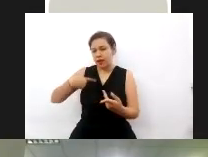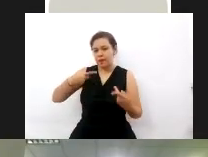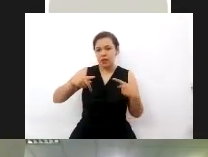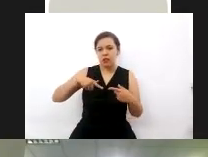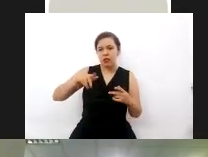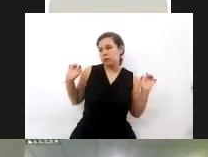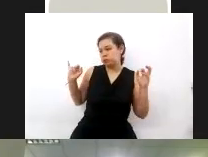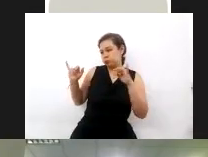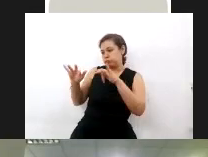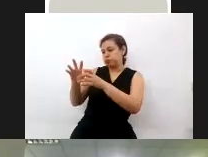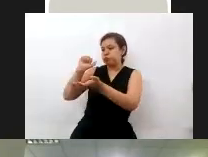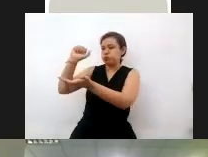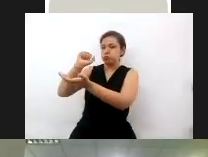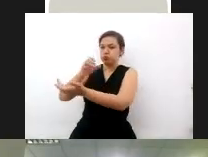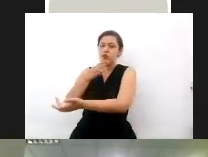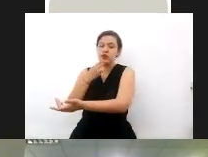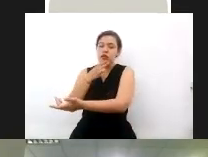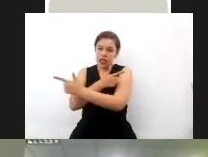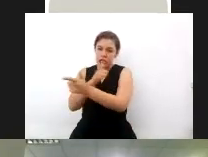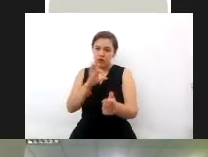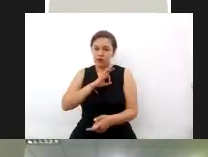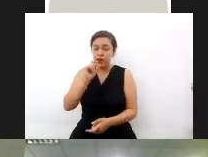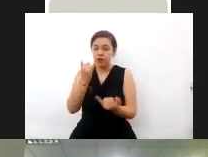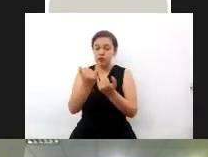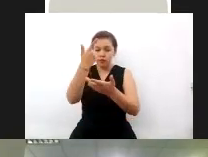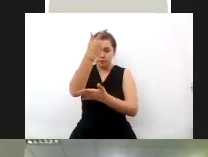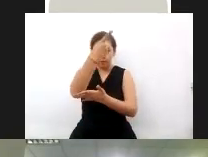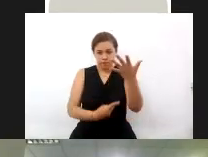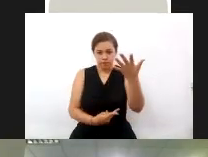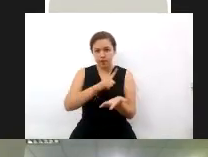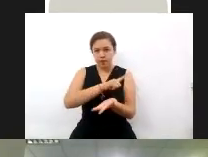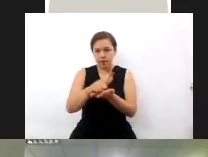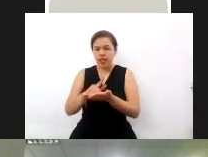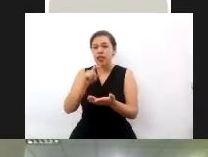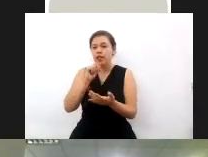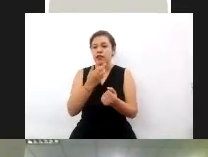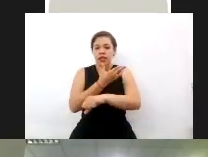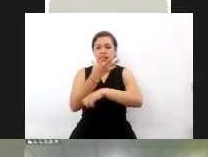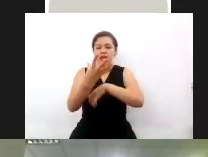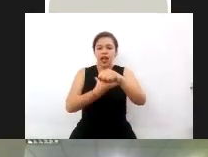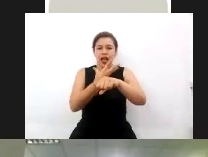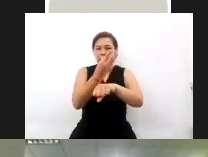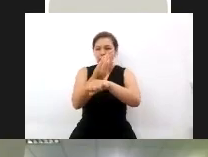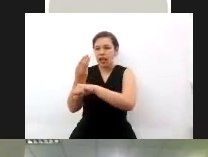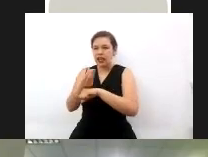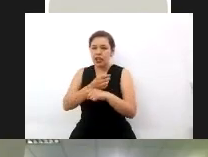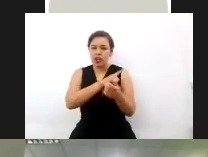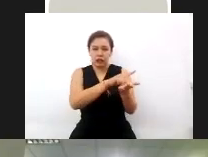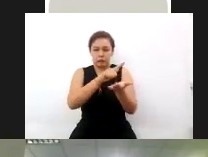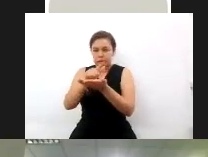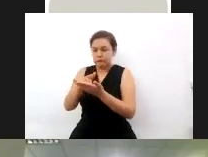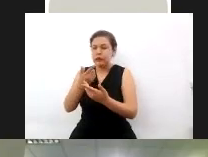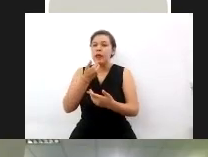personal. Hay que disponer de programas de limpieza y establecer mantenimiento permanente a todas estas áreas. Hay